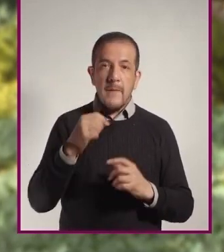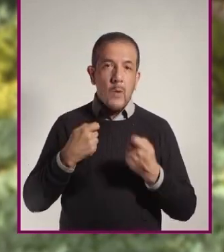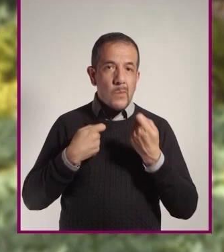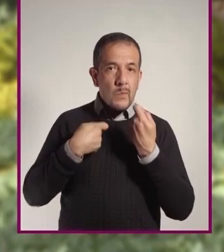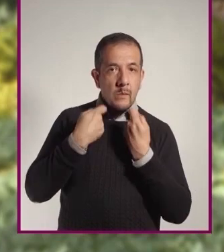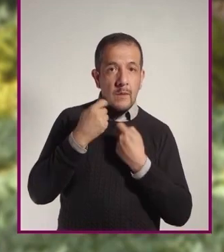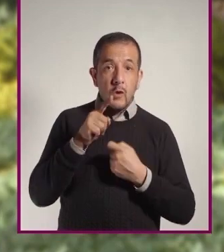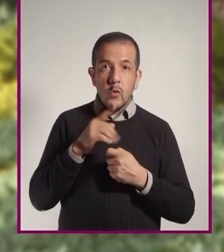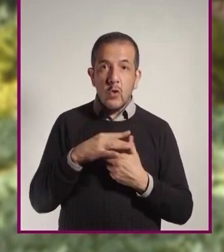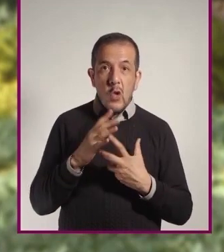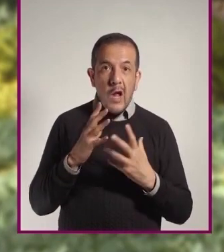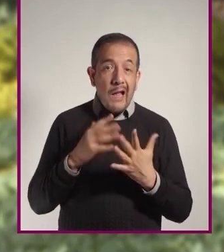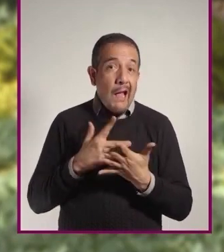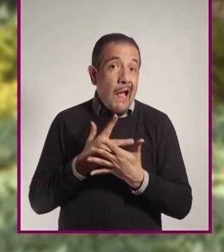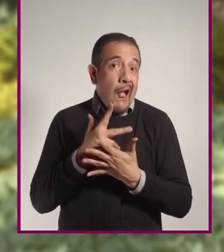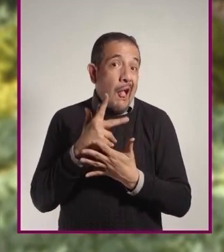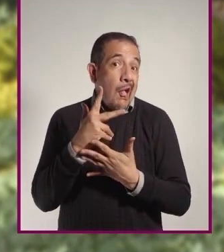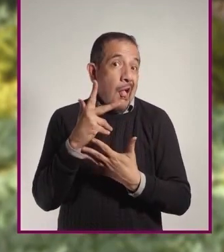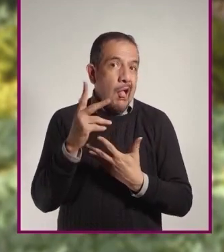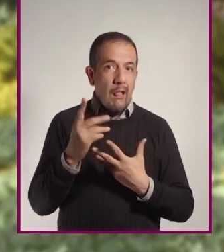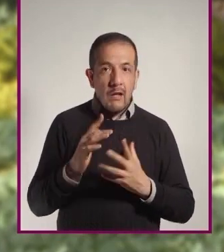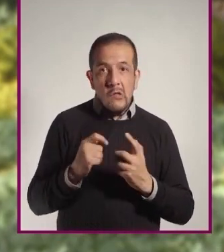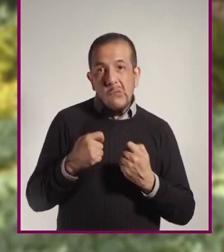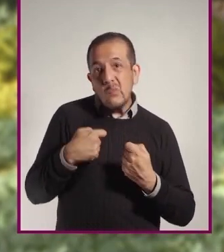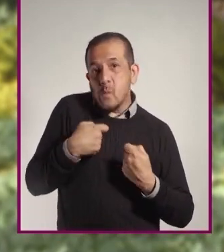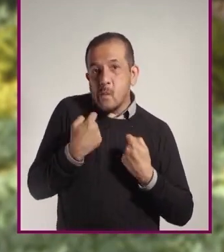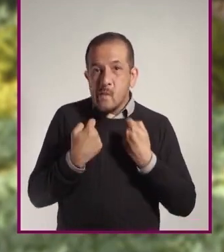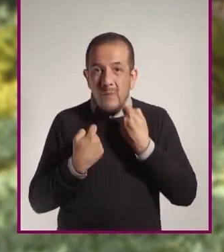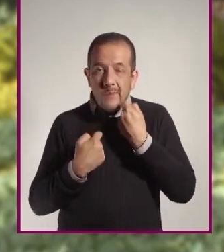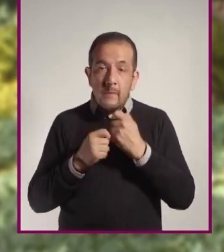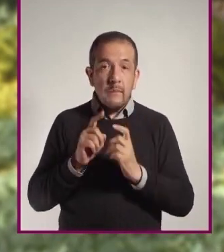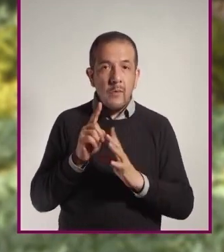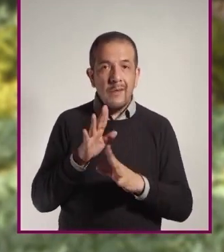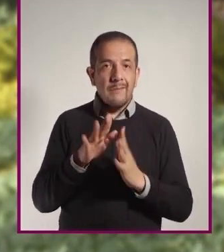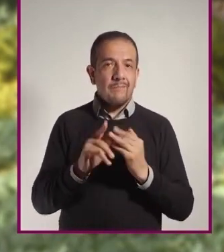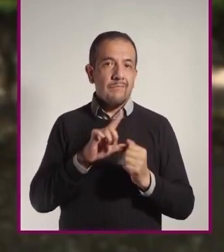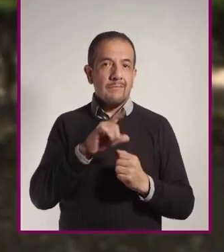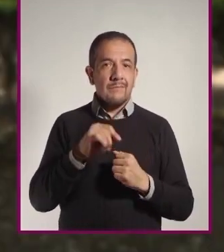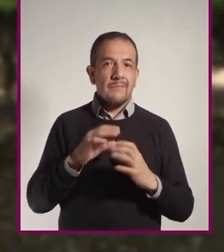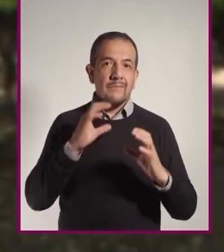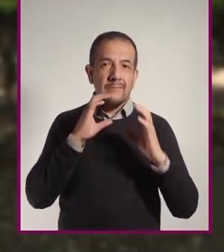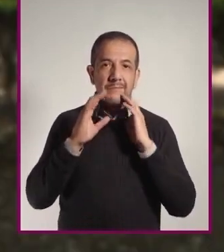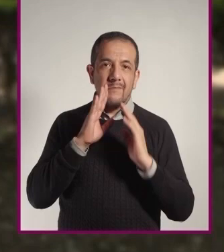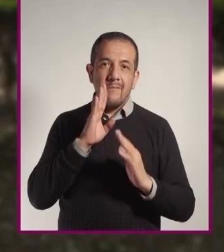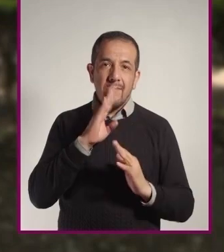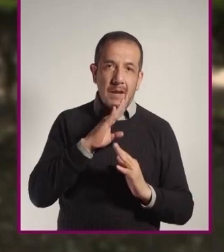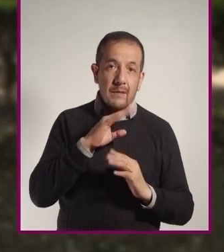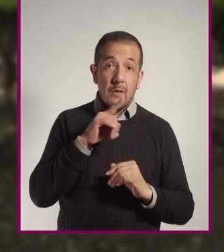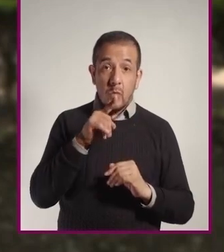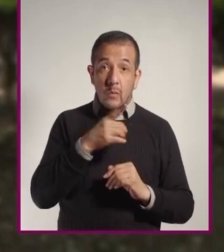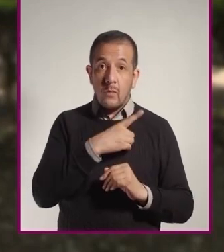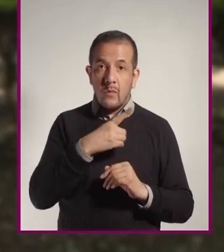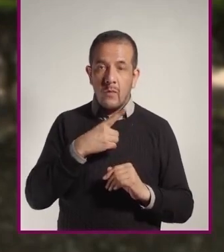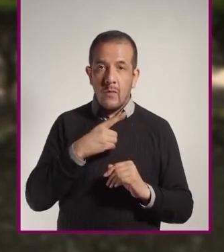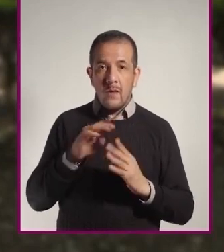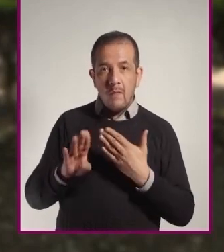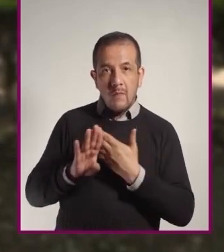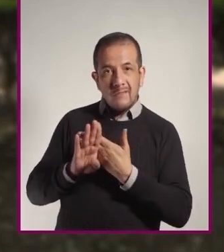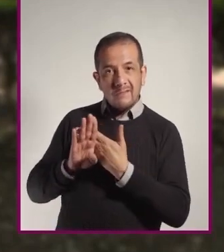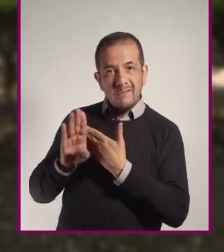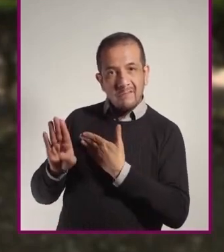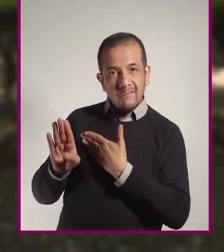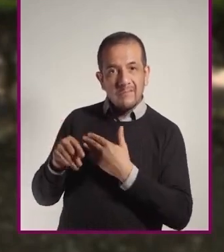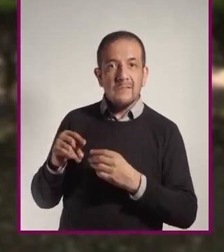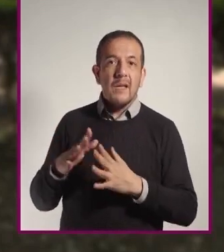No exageres el lenguaje corporal, podría ser contraproducente al momento de comunicar. Intenta mantener el ruido de fondo al